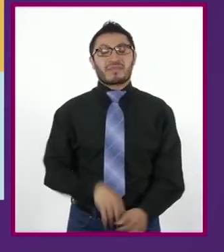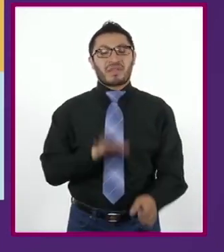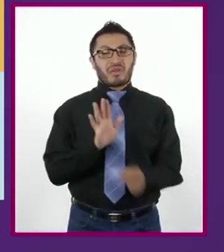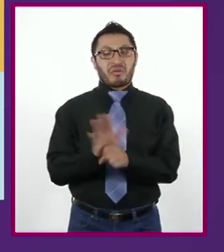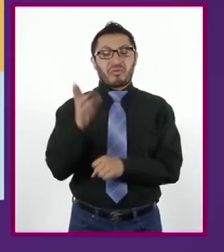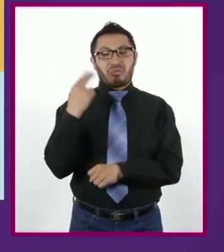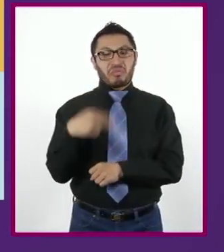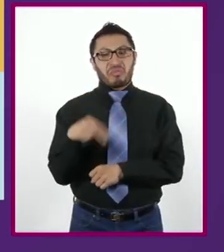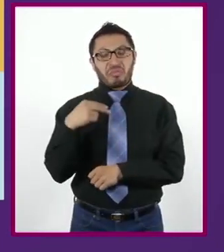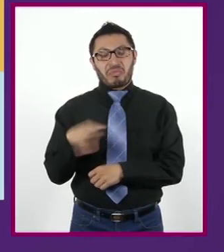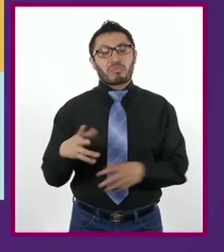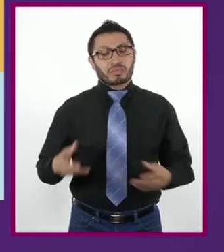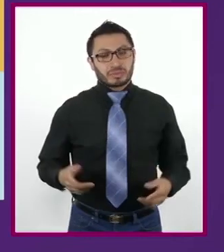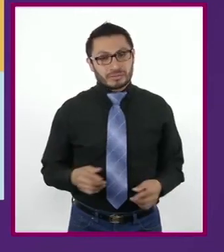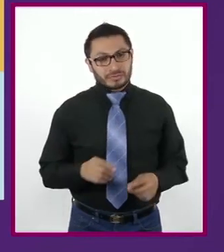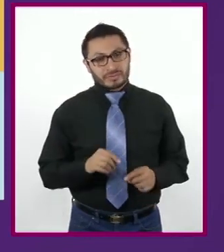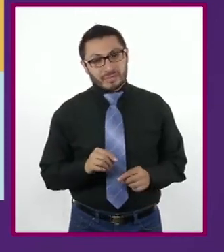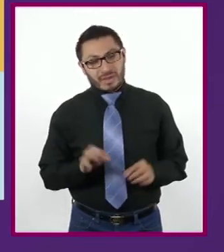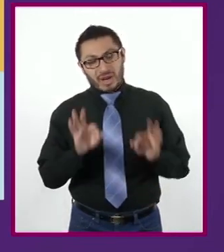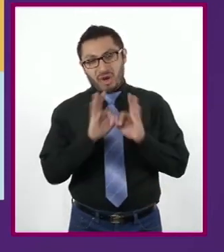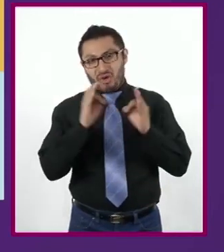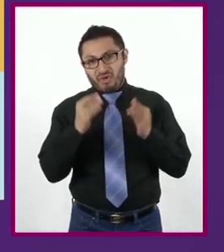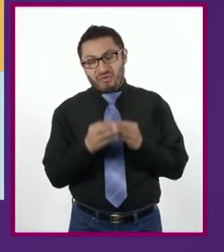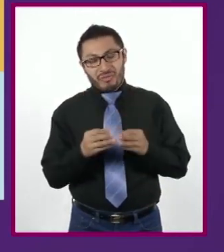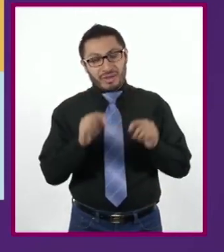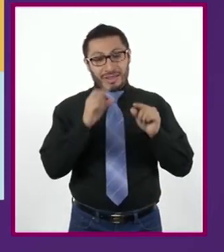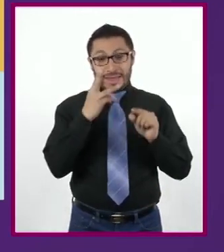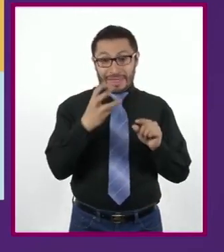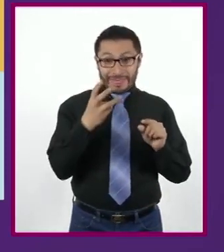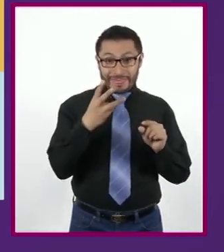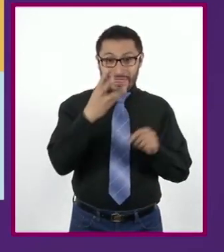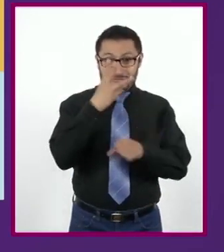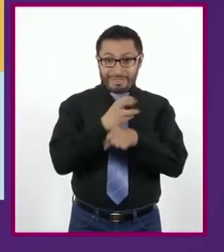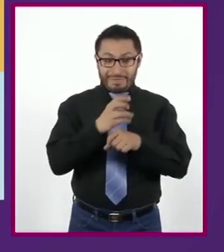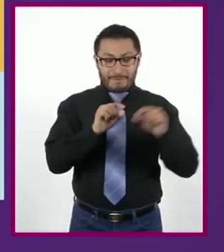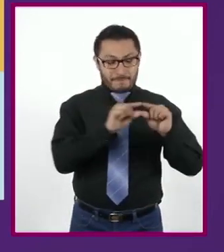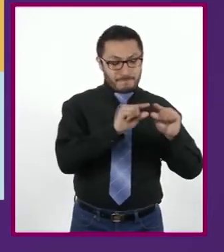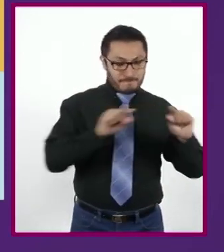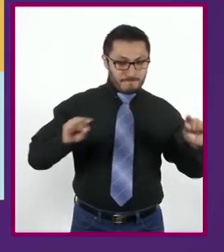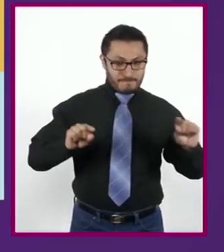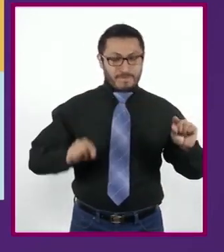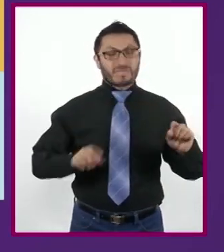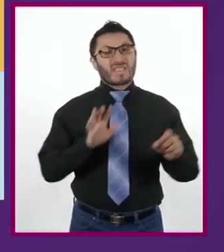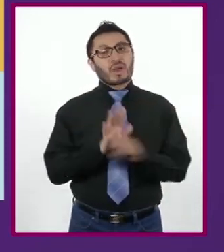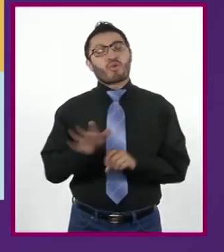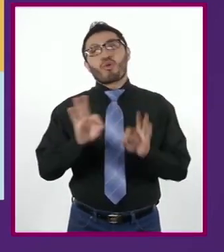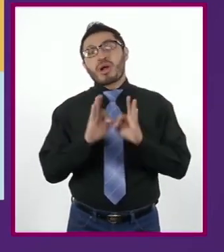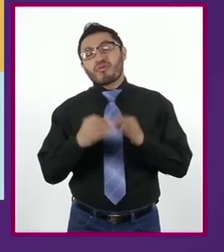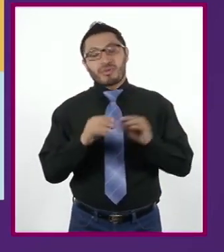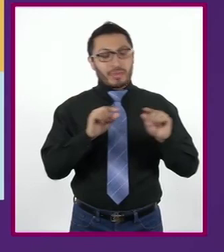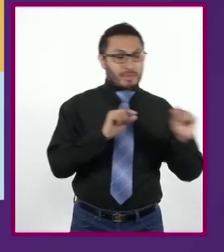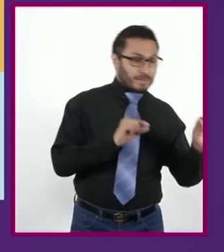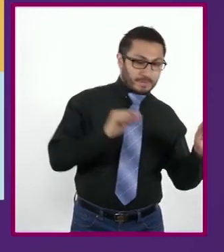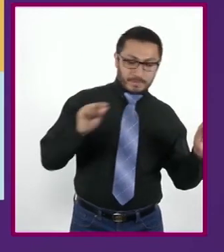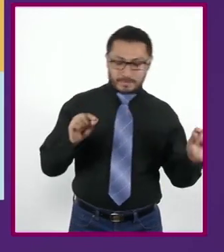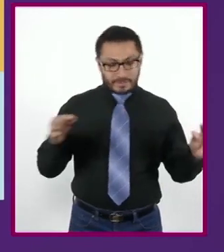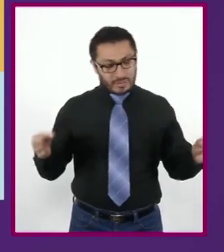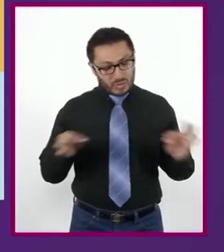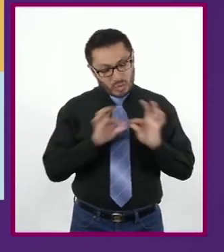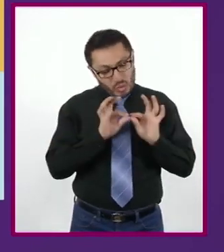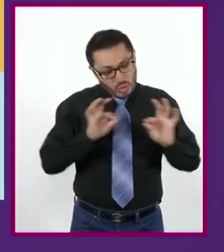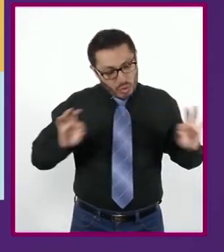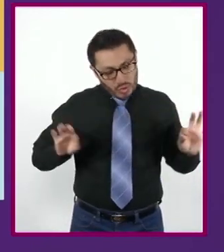respuesta? Repito, 3 horizontal. Segmento que une 2 vértices no